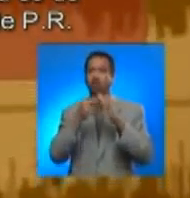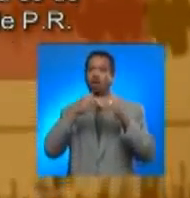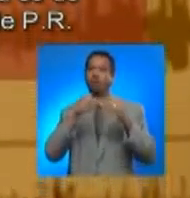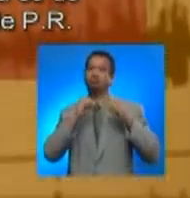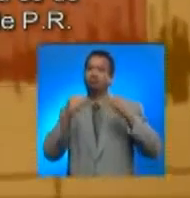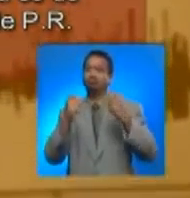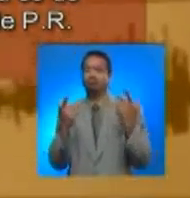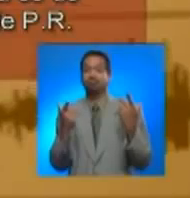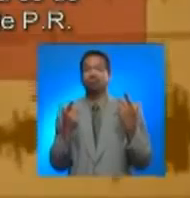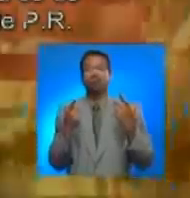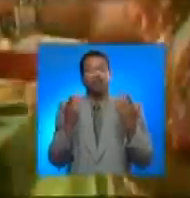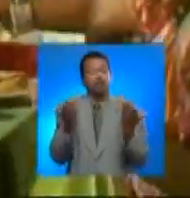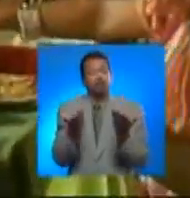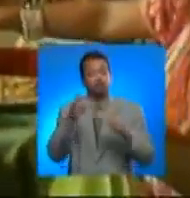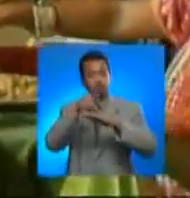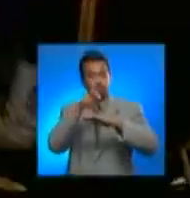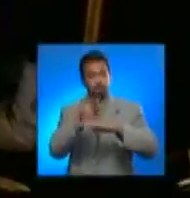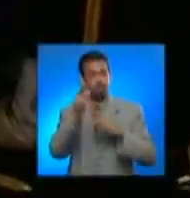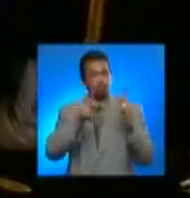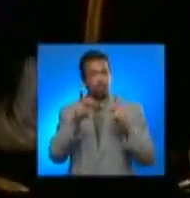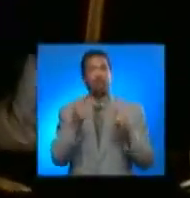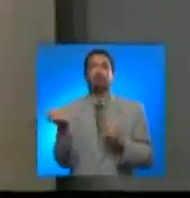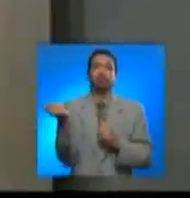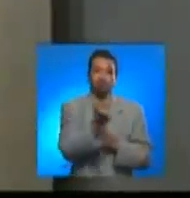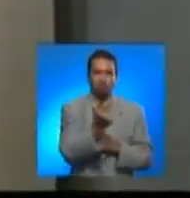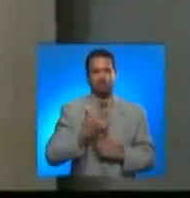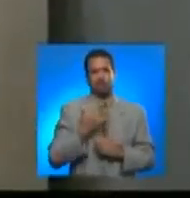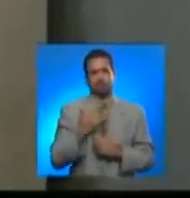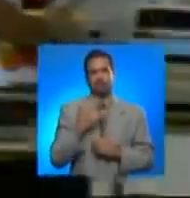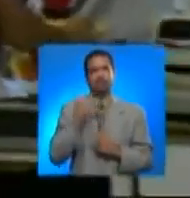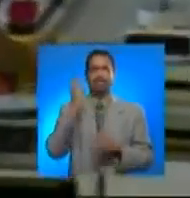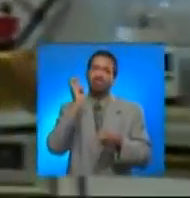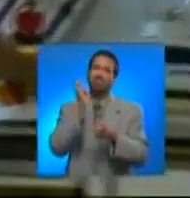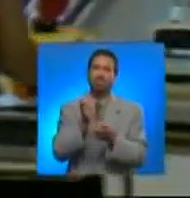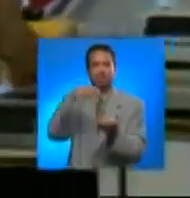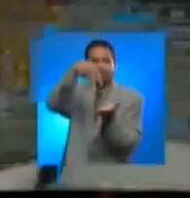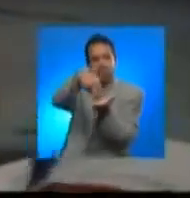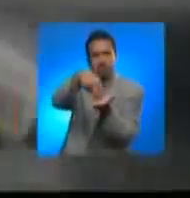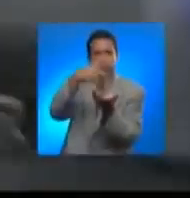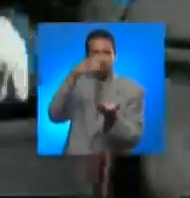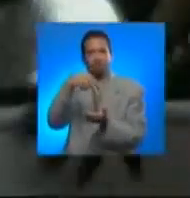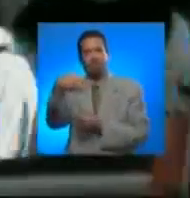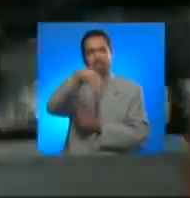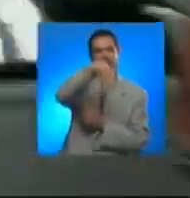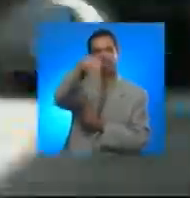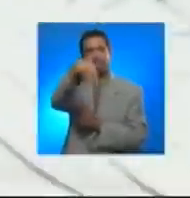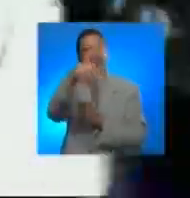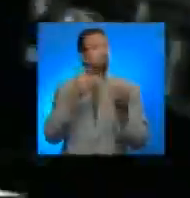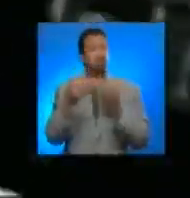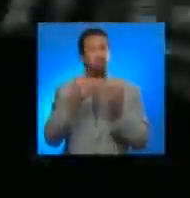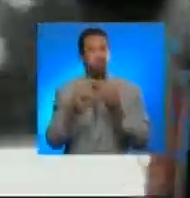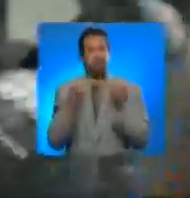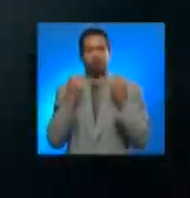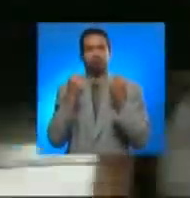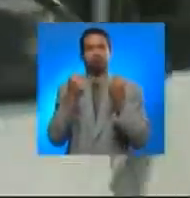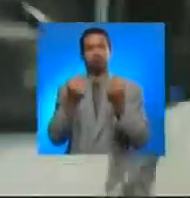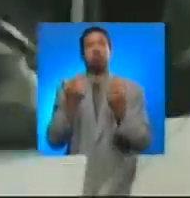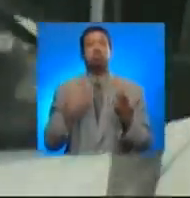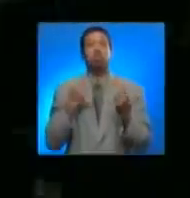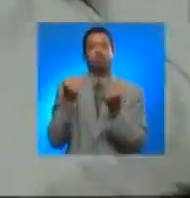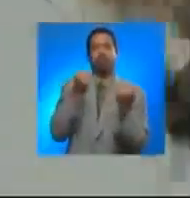una magnitud de por lo menos 6.5. La Red Sísmica determina, según los registros sismográficos, que ha ocurrido